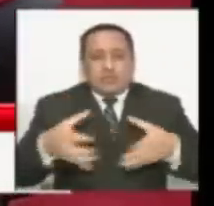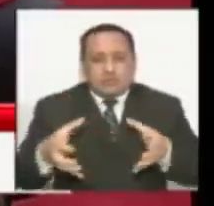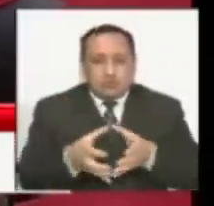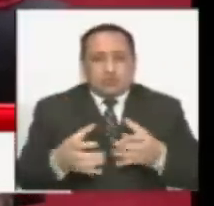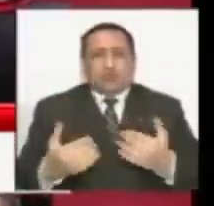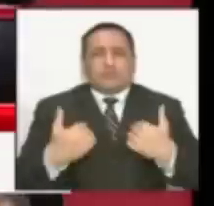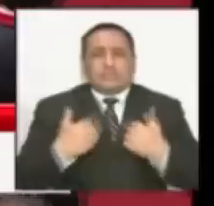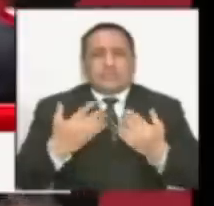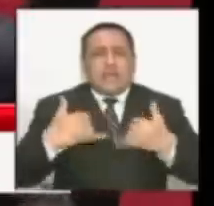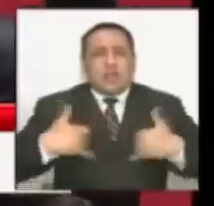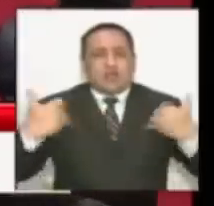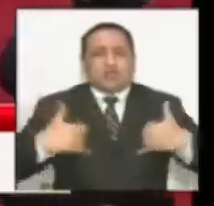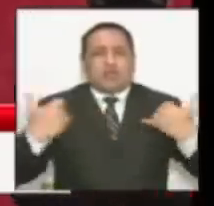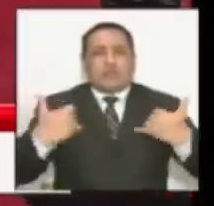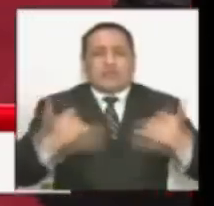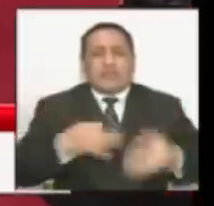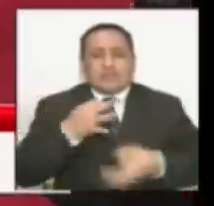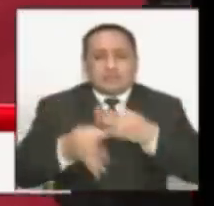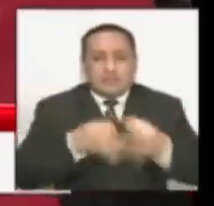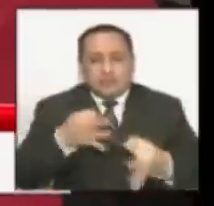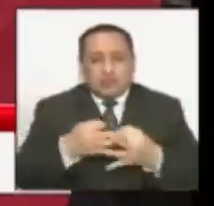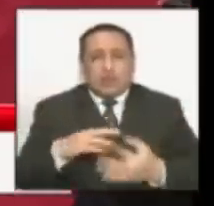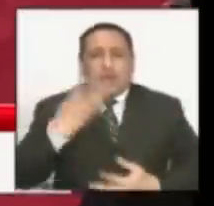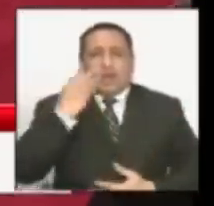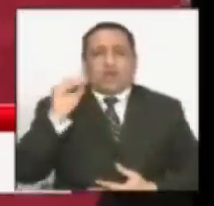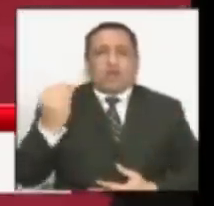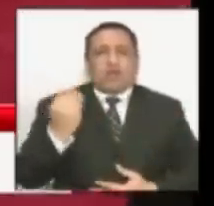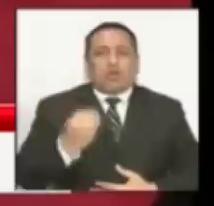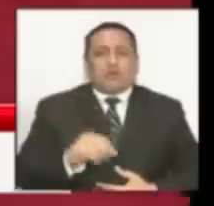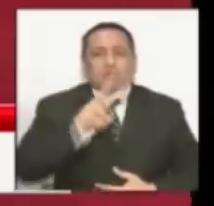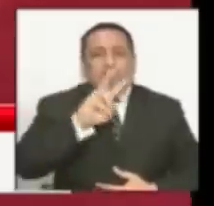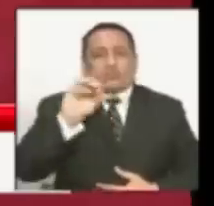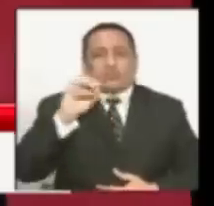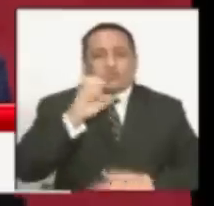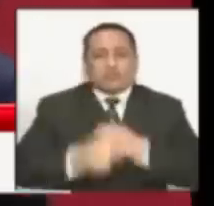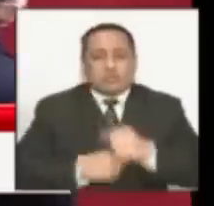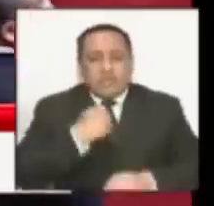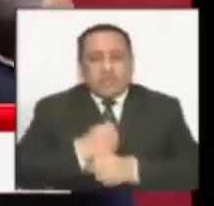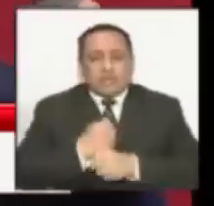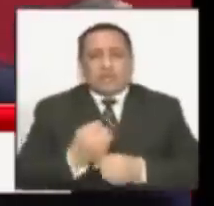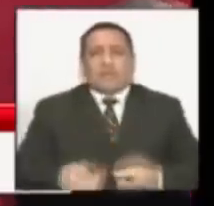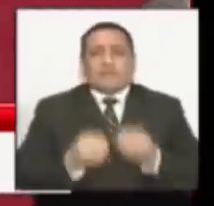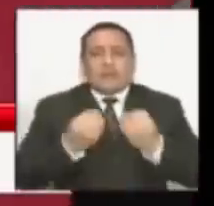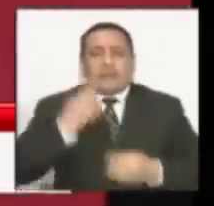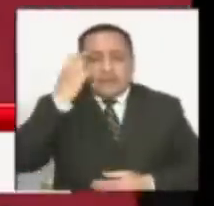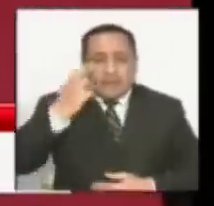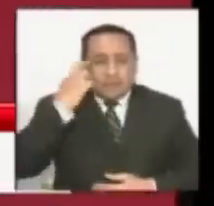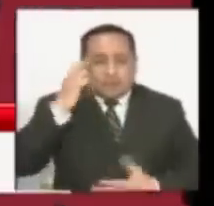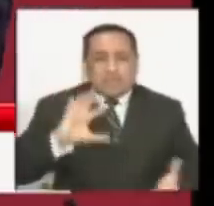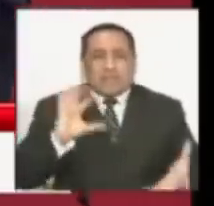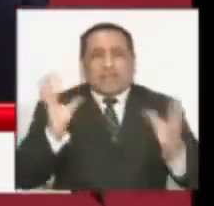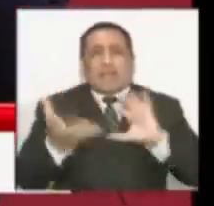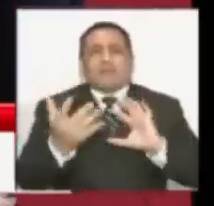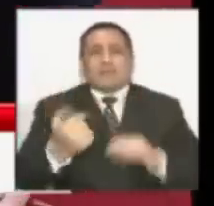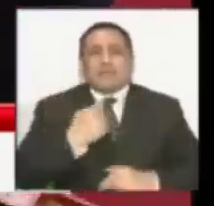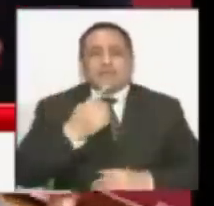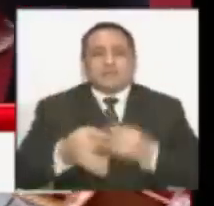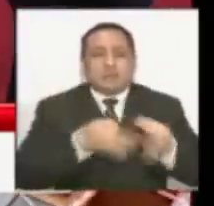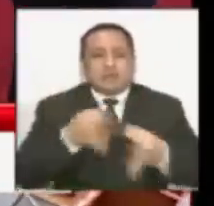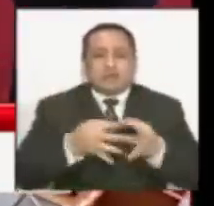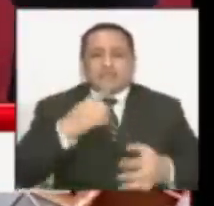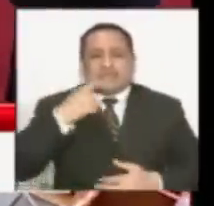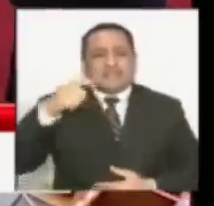Esta lista, que fue aprobada el día de ayer, fue aprobada con 97 votos a favor, más que suficiente